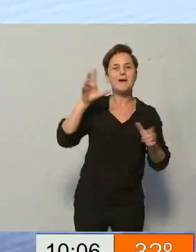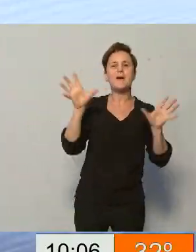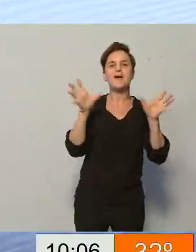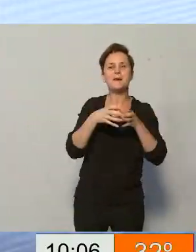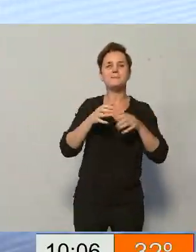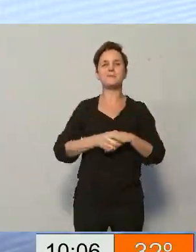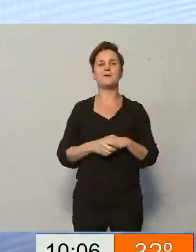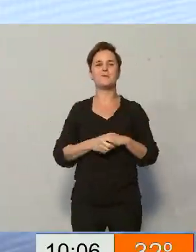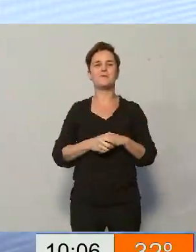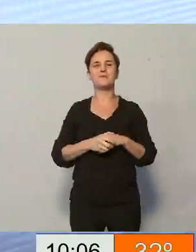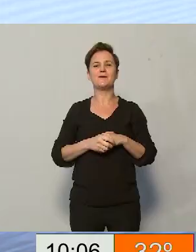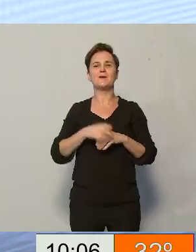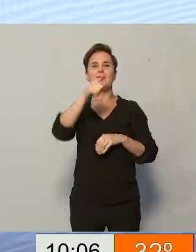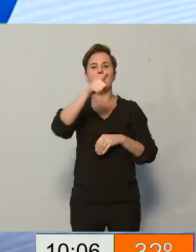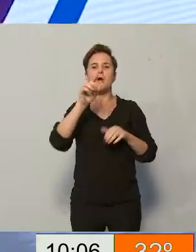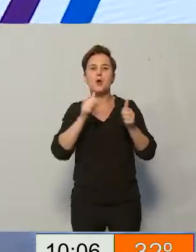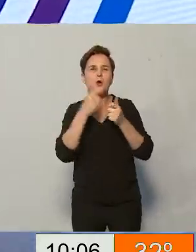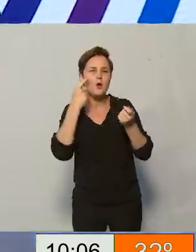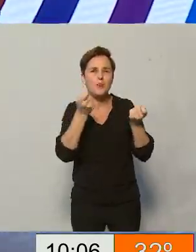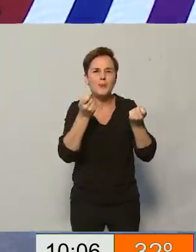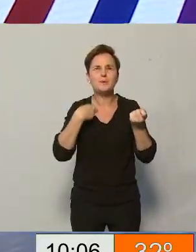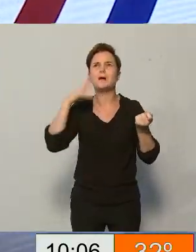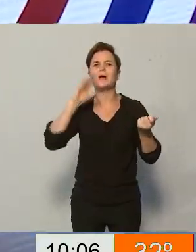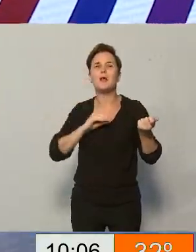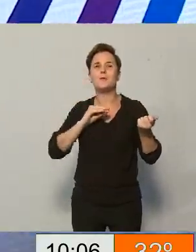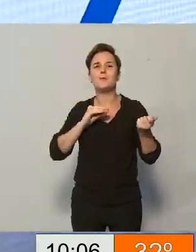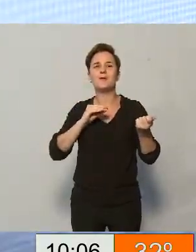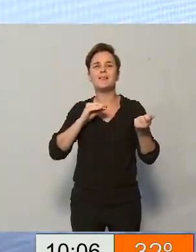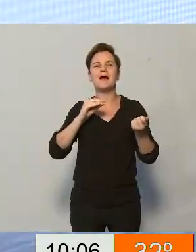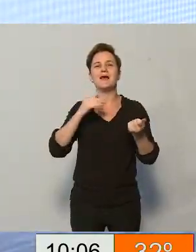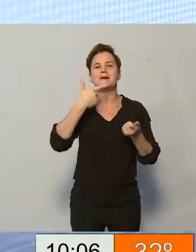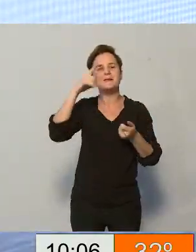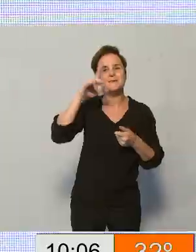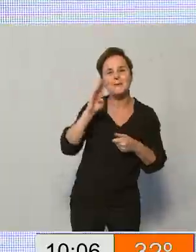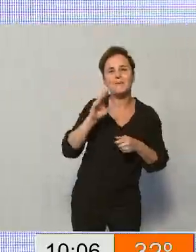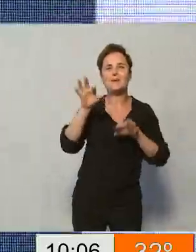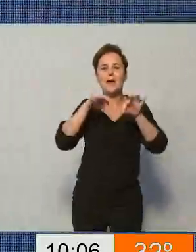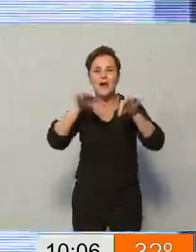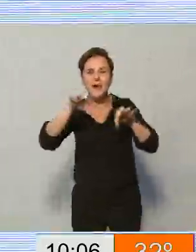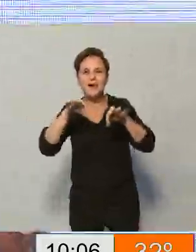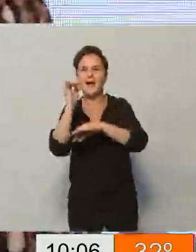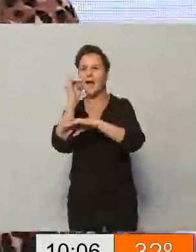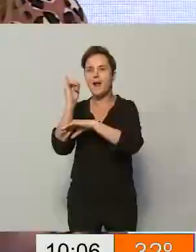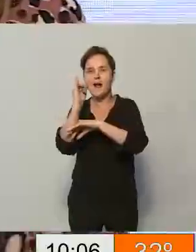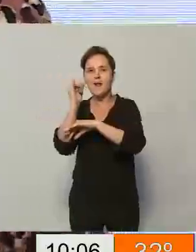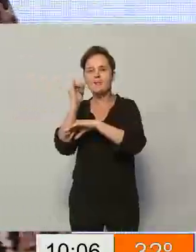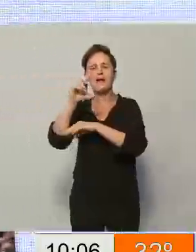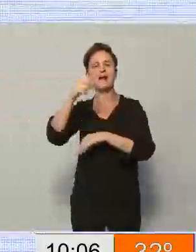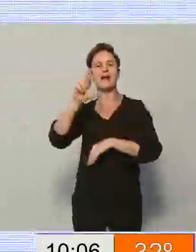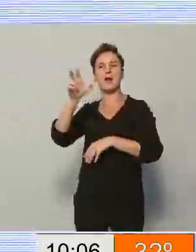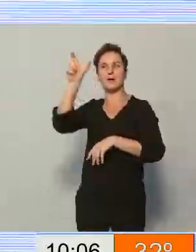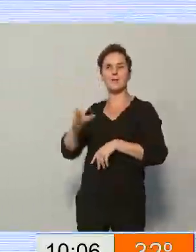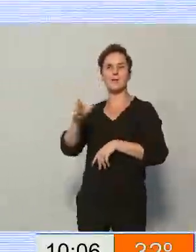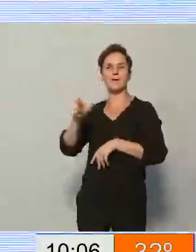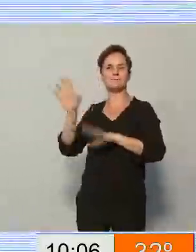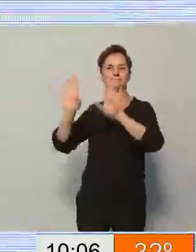están los chicos allá en control. No me quiero olvidar de Seba, que también está al mando de las cámaras. A Caro, nuestra gran produ, que